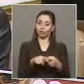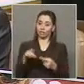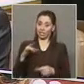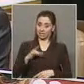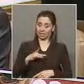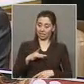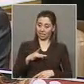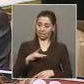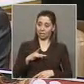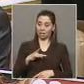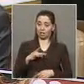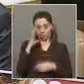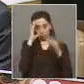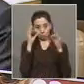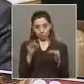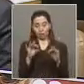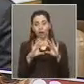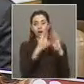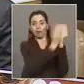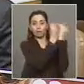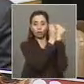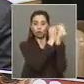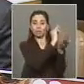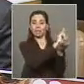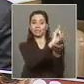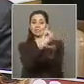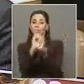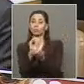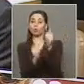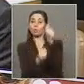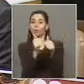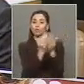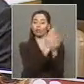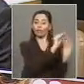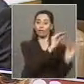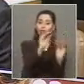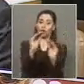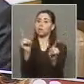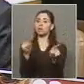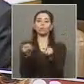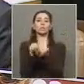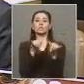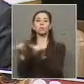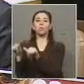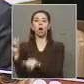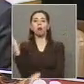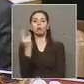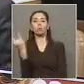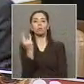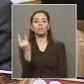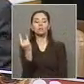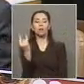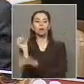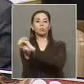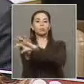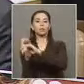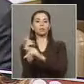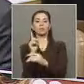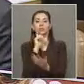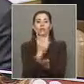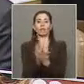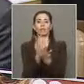determinó de que la formación de los institutos profesionales no es similar a la formación de las universidades, sino no existirían